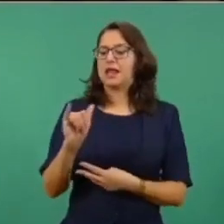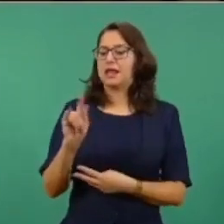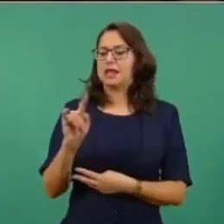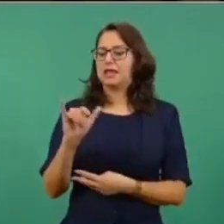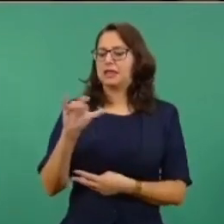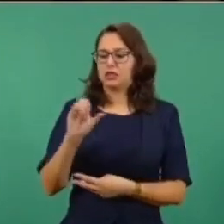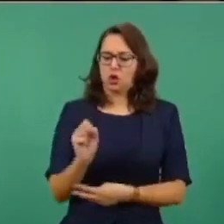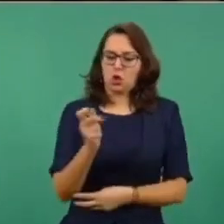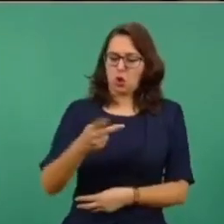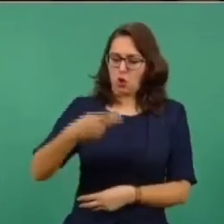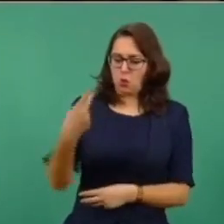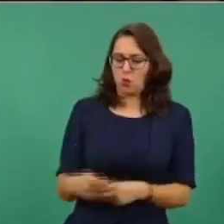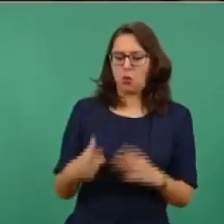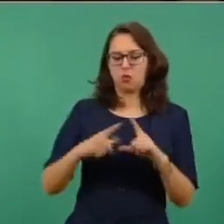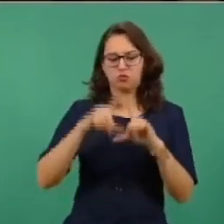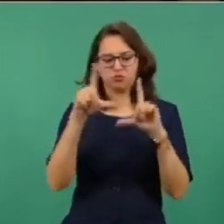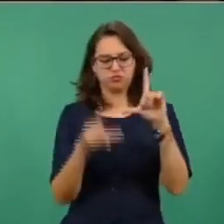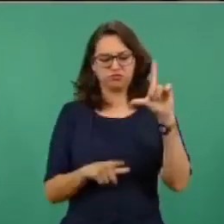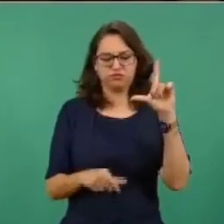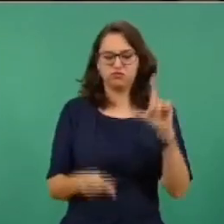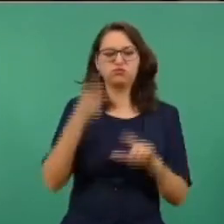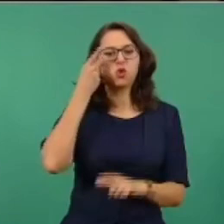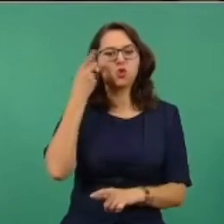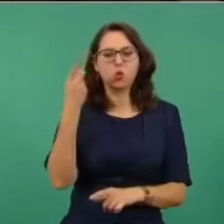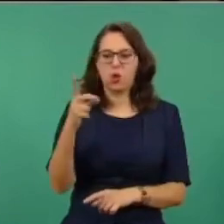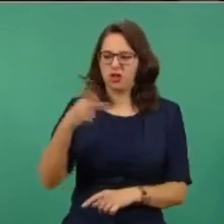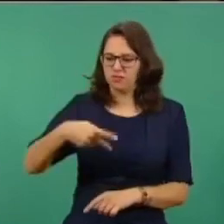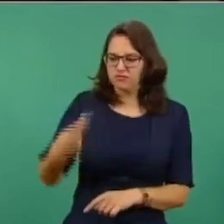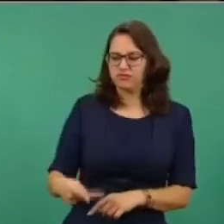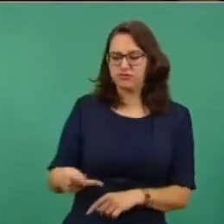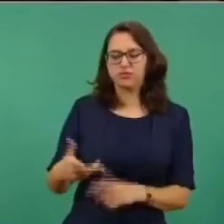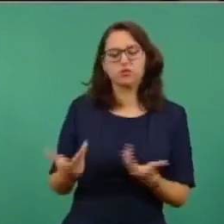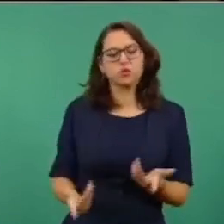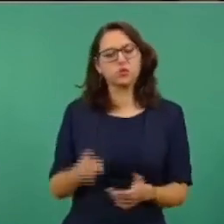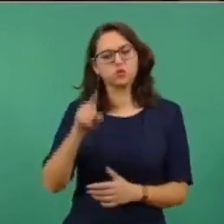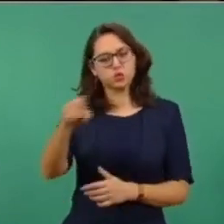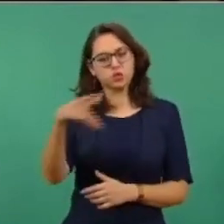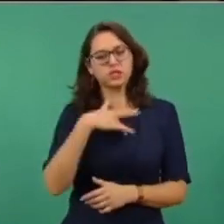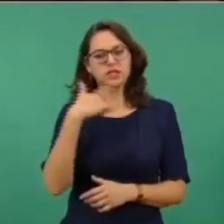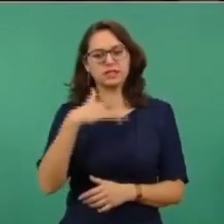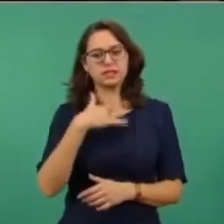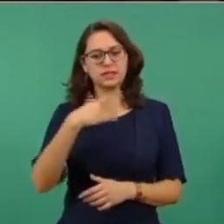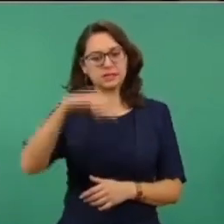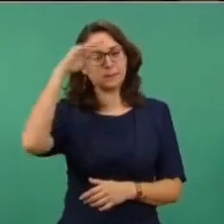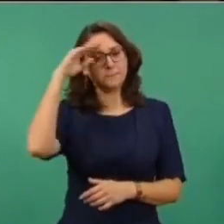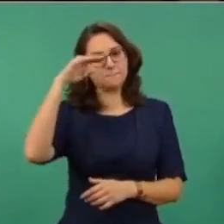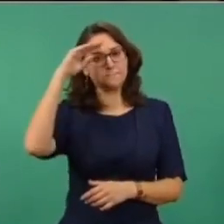tiene prevista la reforma eléctrica, usted estaría considerando